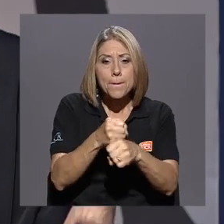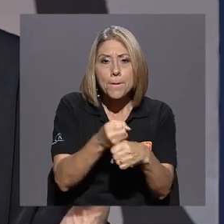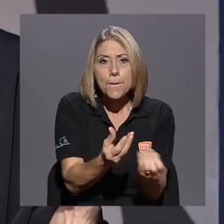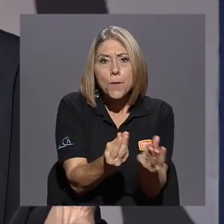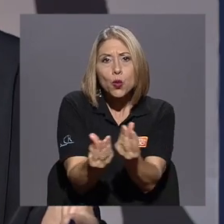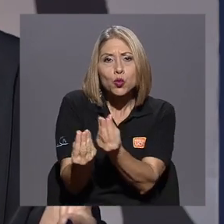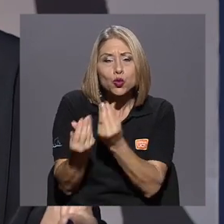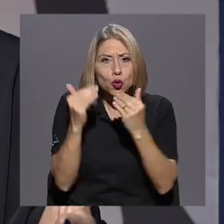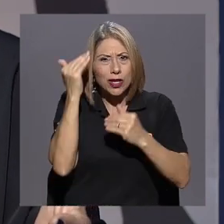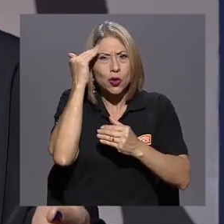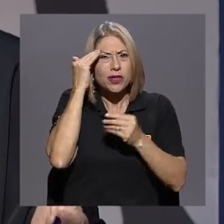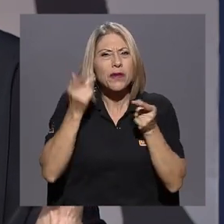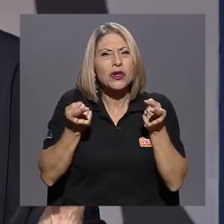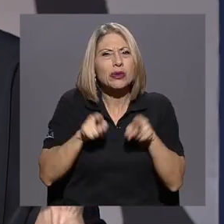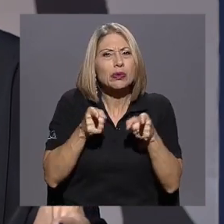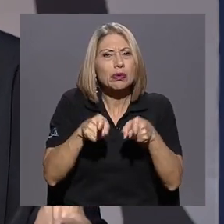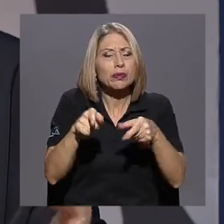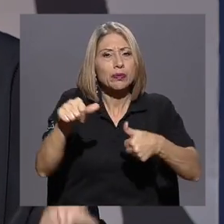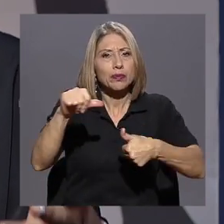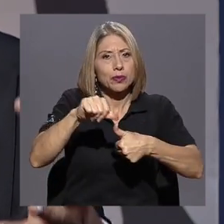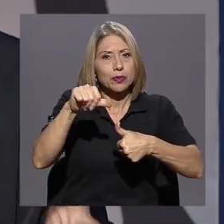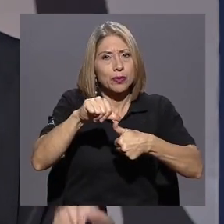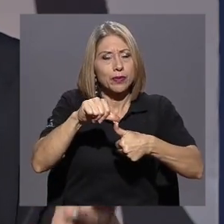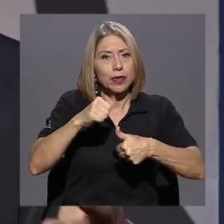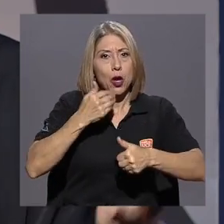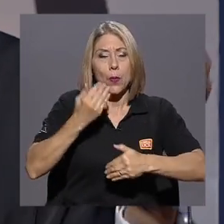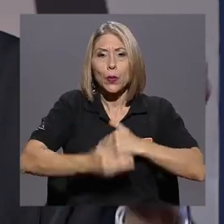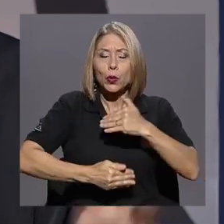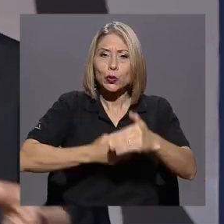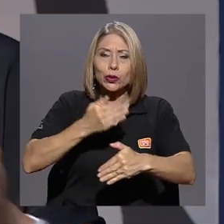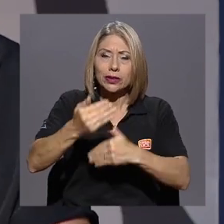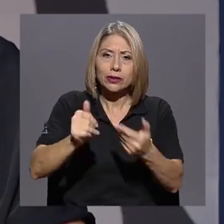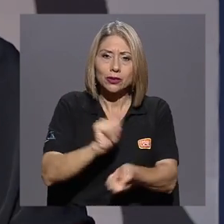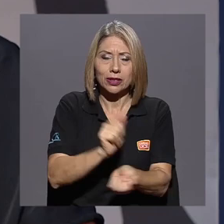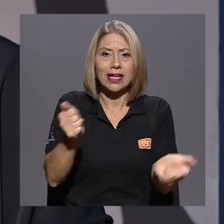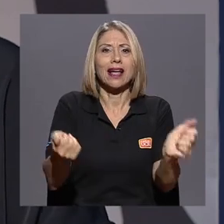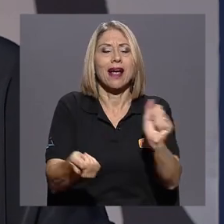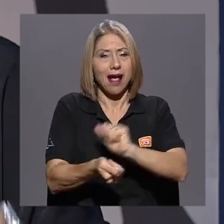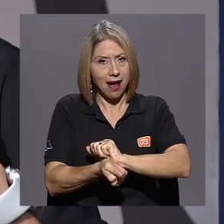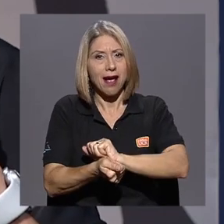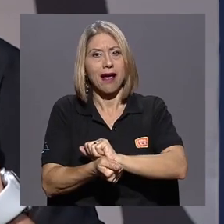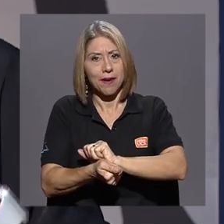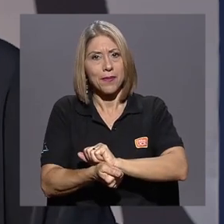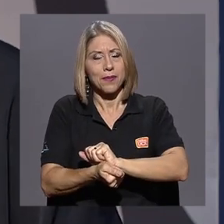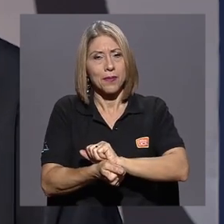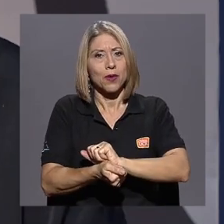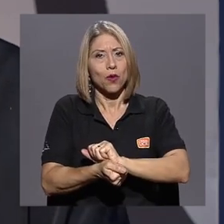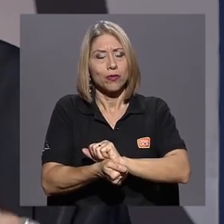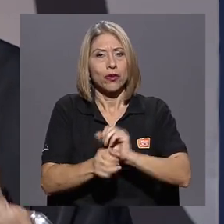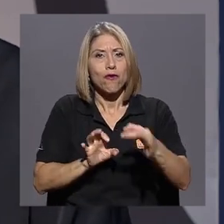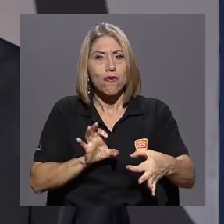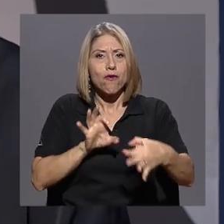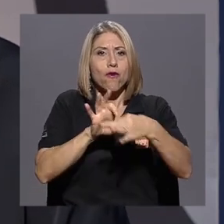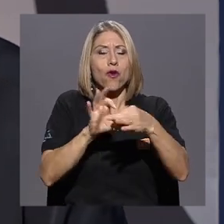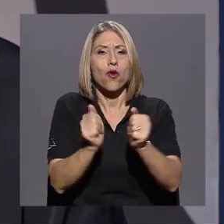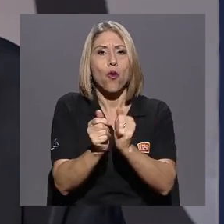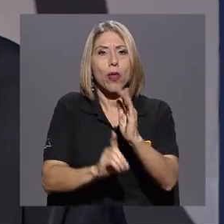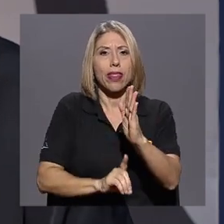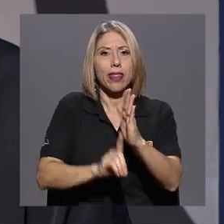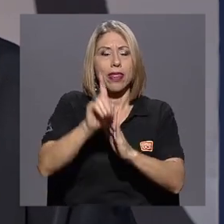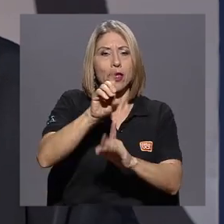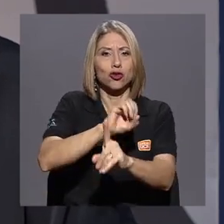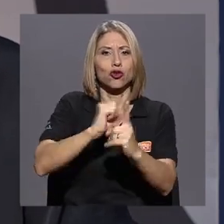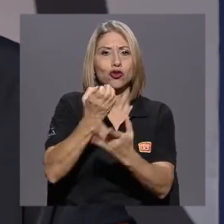conocimiento de qué está aconteciendo en Centroamérica, los procesos de cambio en términos del desarrollo